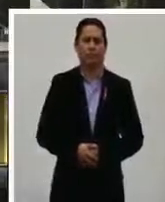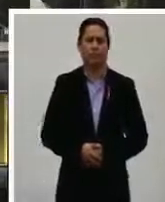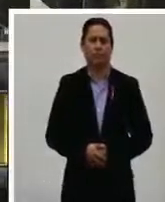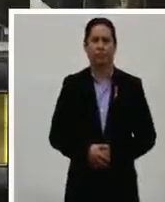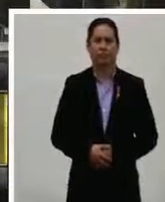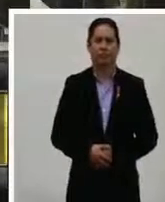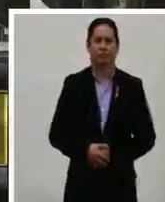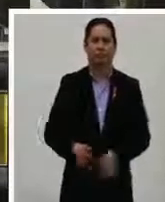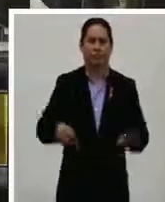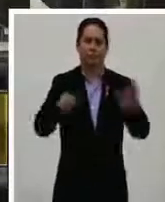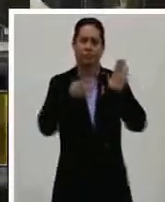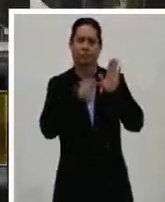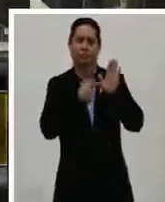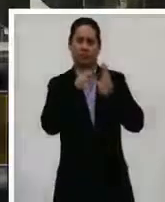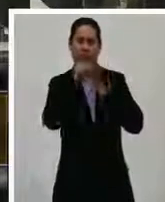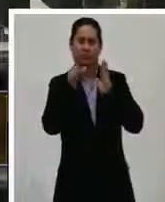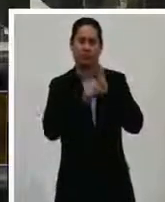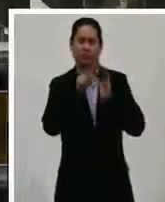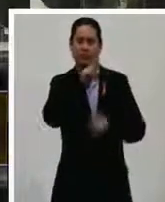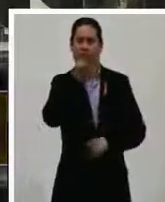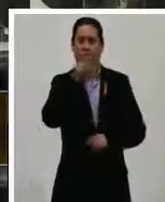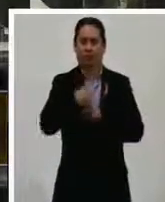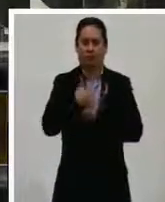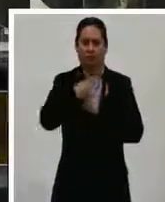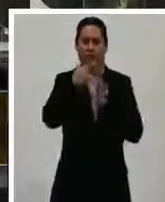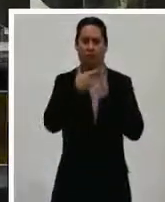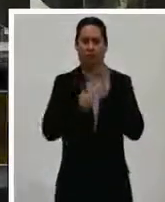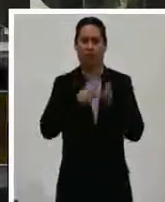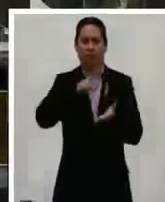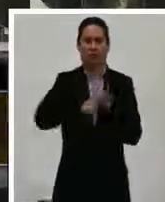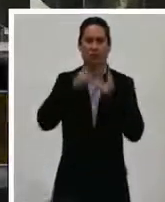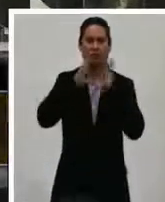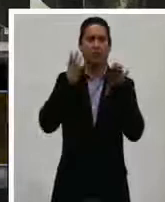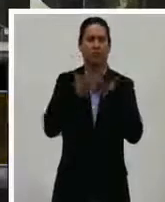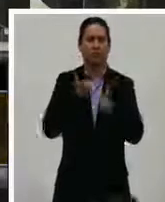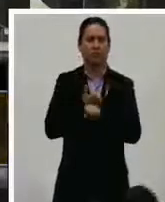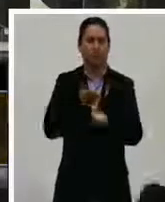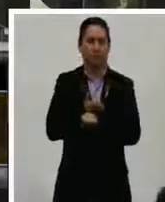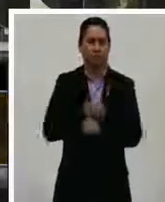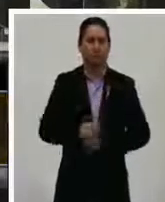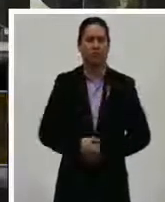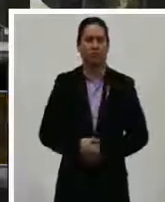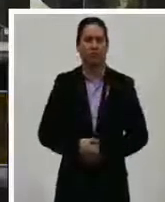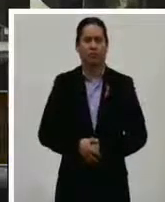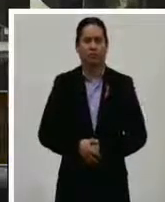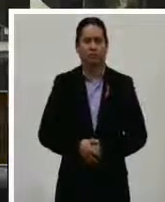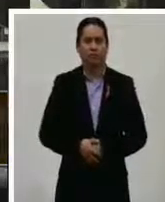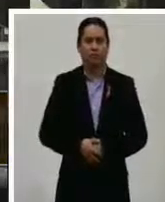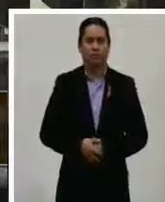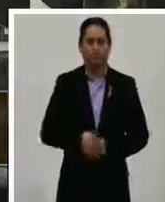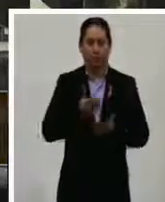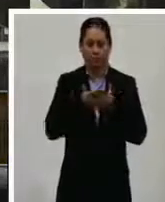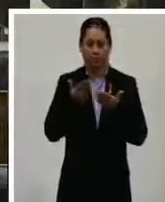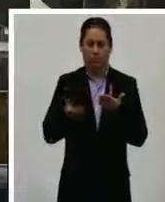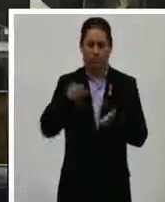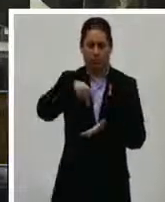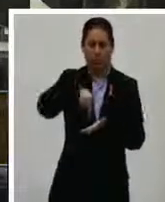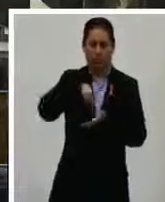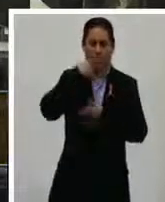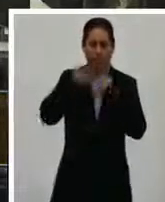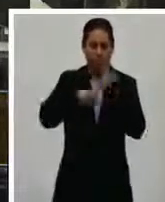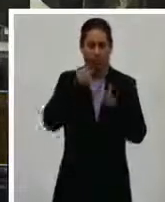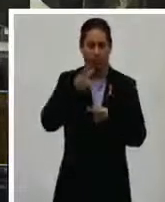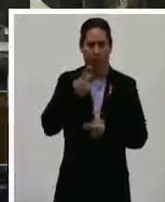con fundamento en el artículo 115 el reglamento interior de este poder legislativo se concede el uso de la